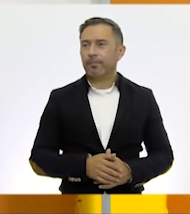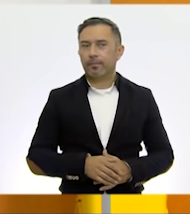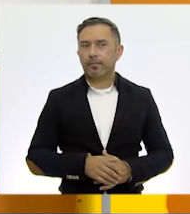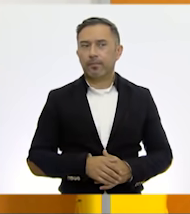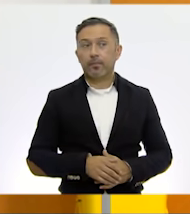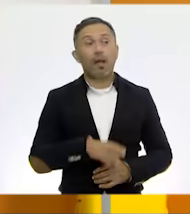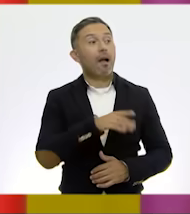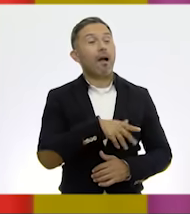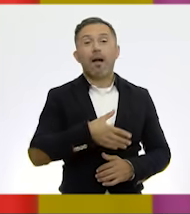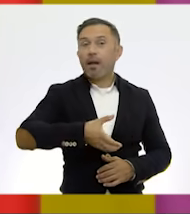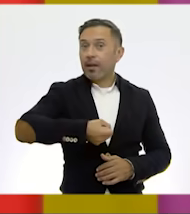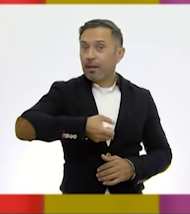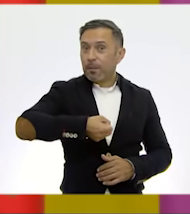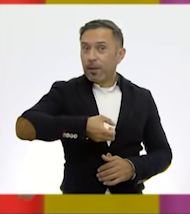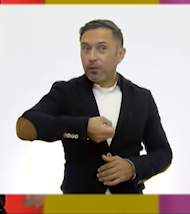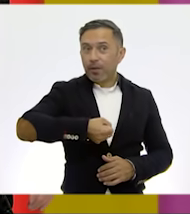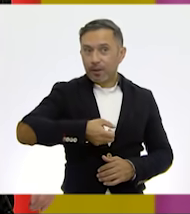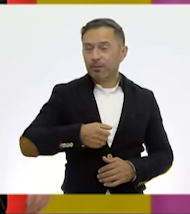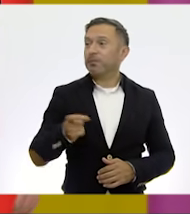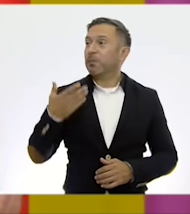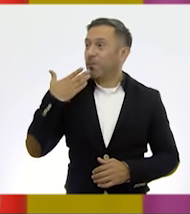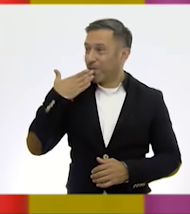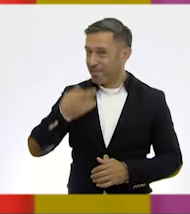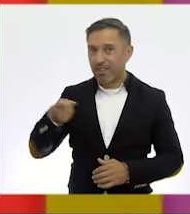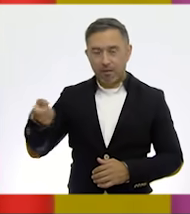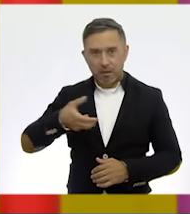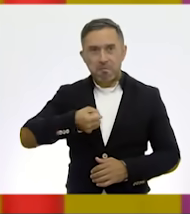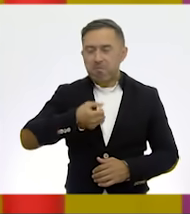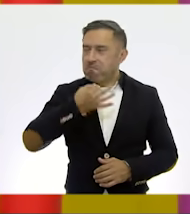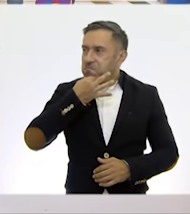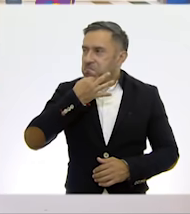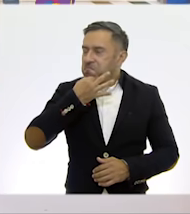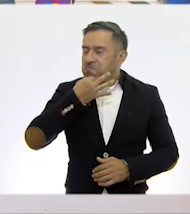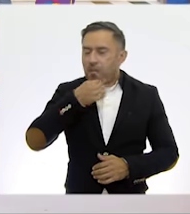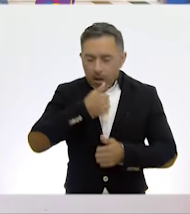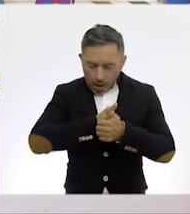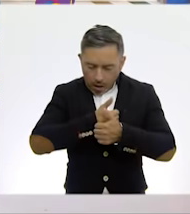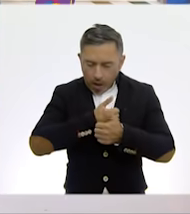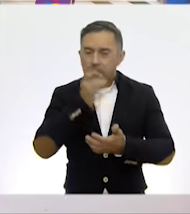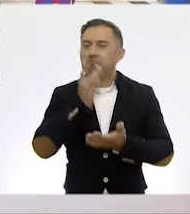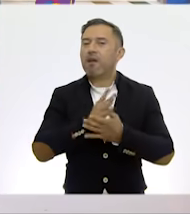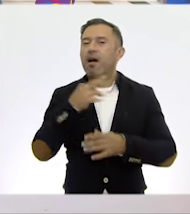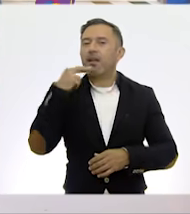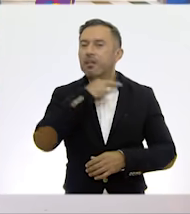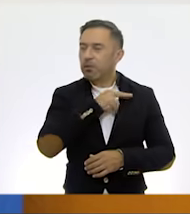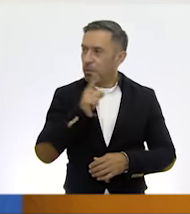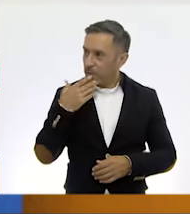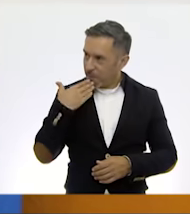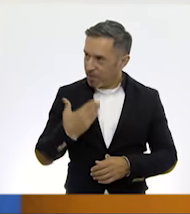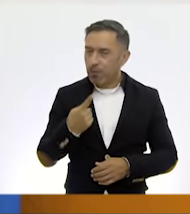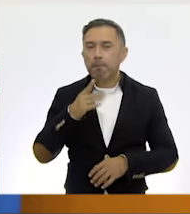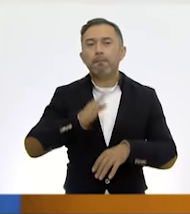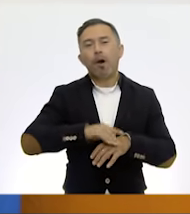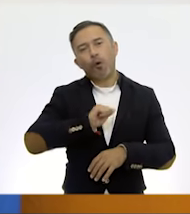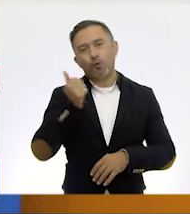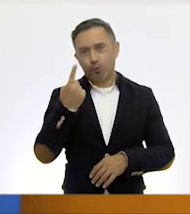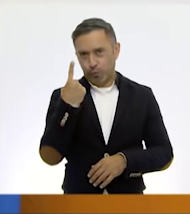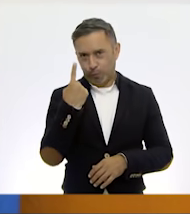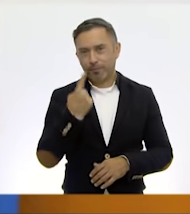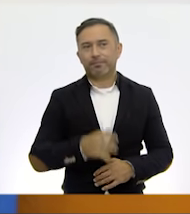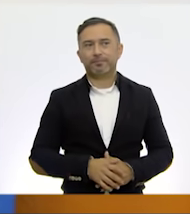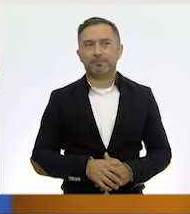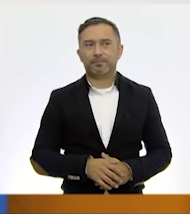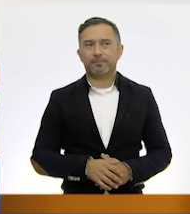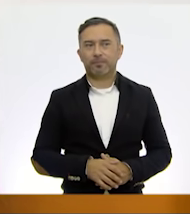Una engrapadora. Correcto, también muy rápido lo adivinaste. Muy bien. A ver, ¿uno más? Uno más. Yo no veo.